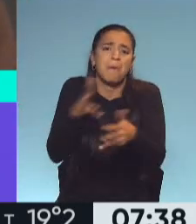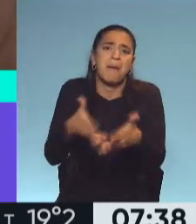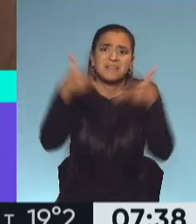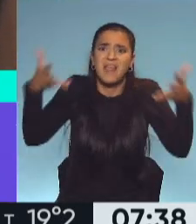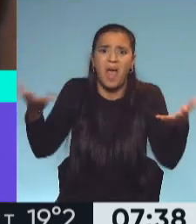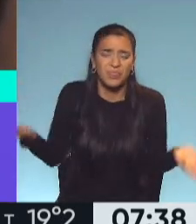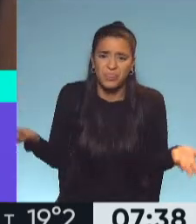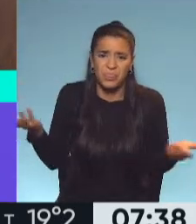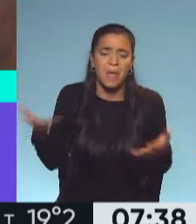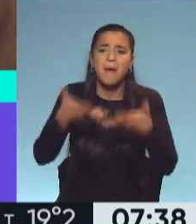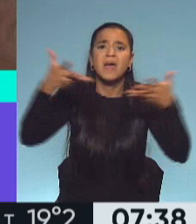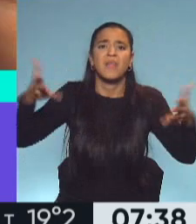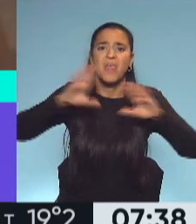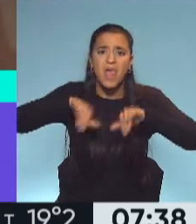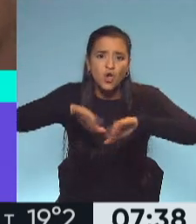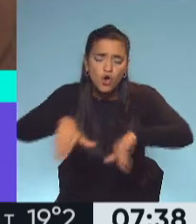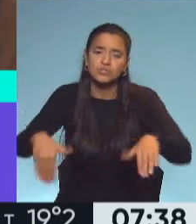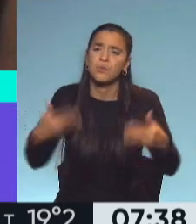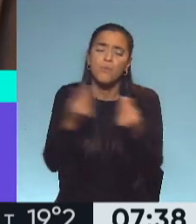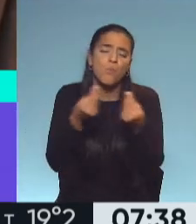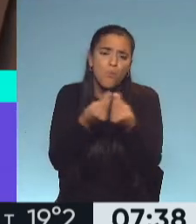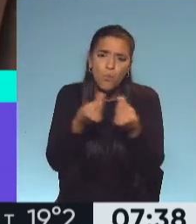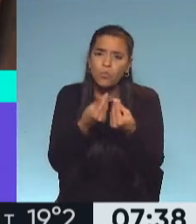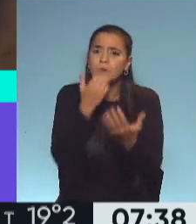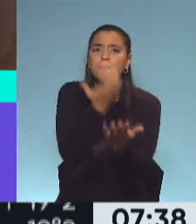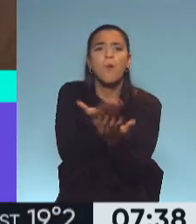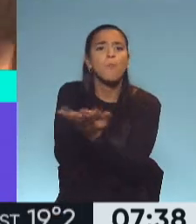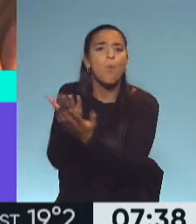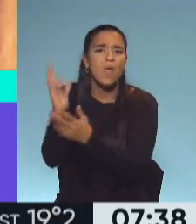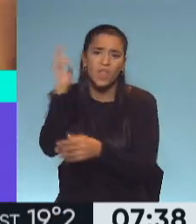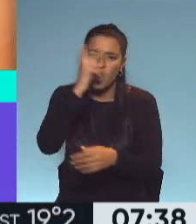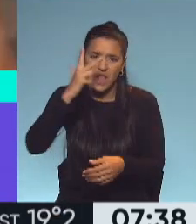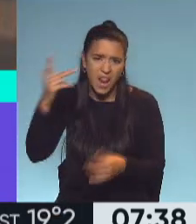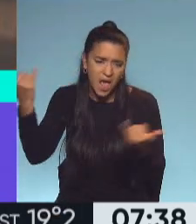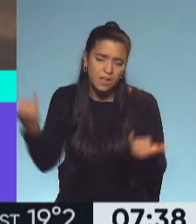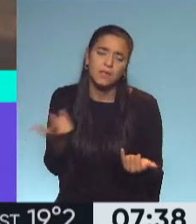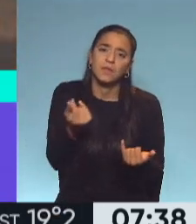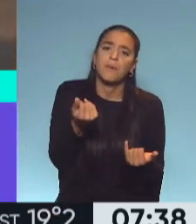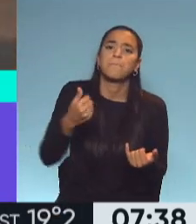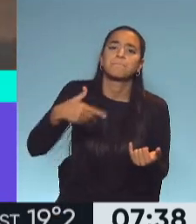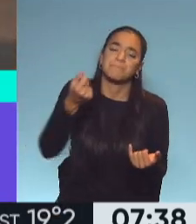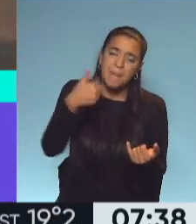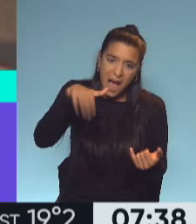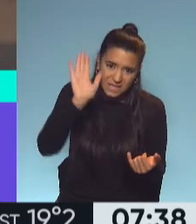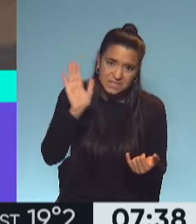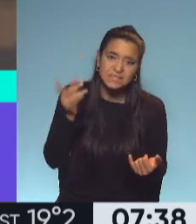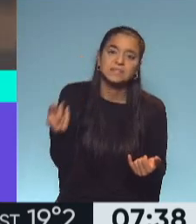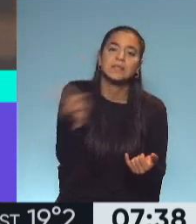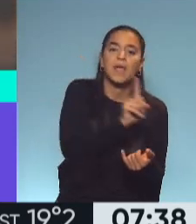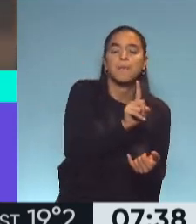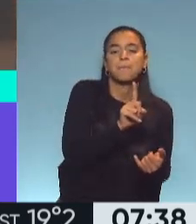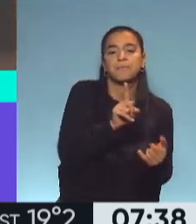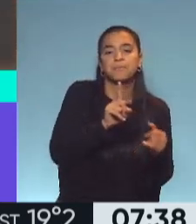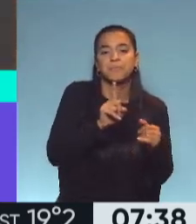grande de la costa atlántica, con muchísima oferta hotelera y por supuesto cuesta mucho más que todas esas